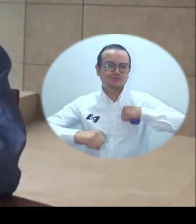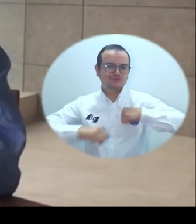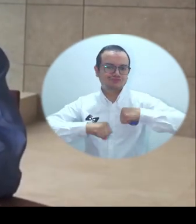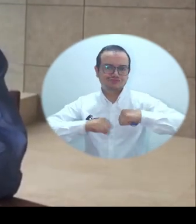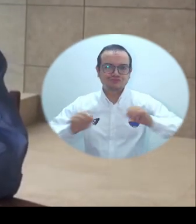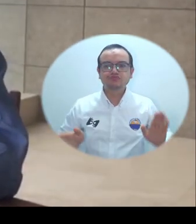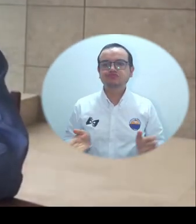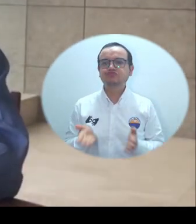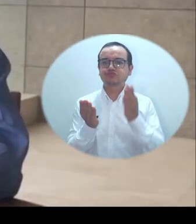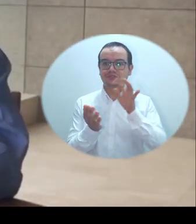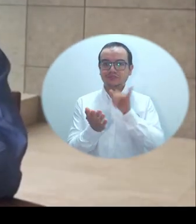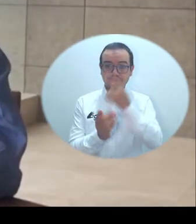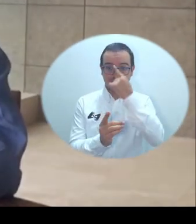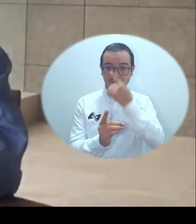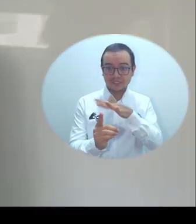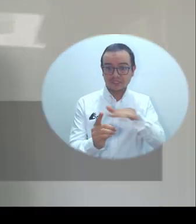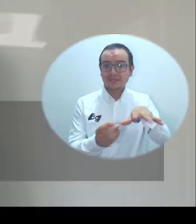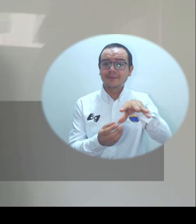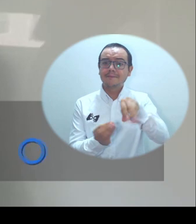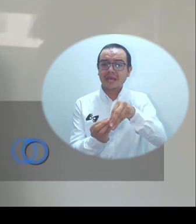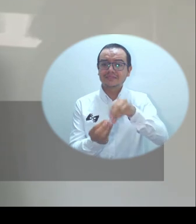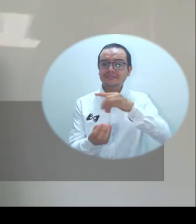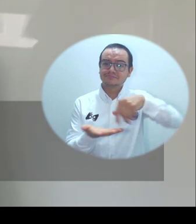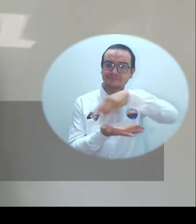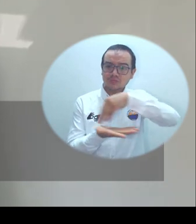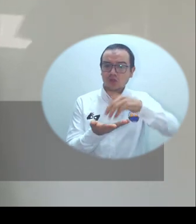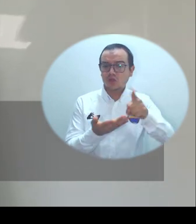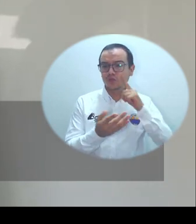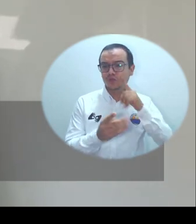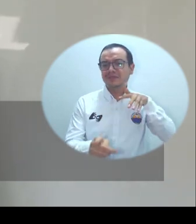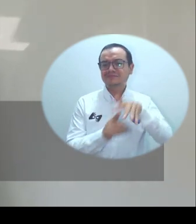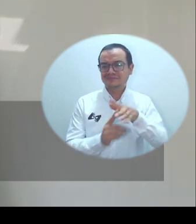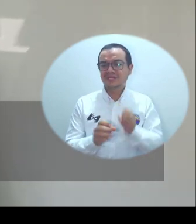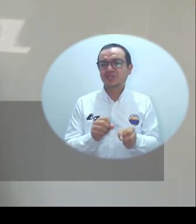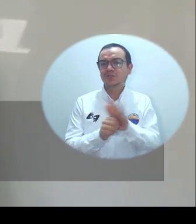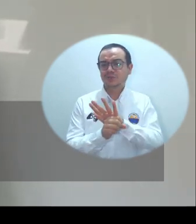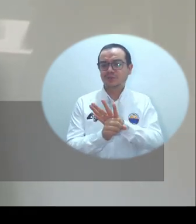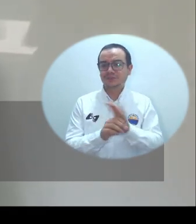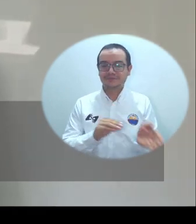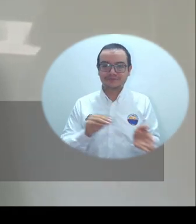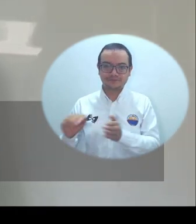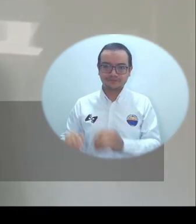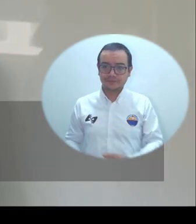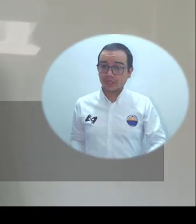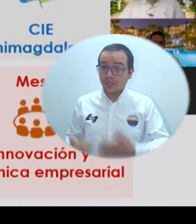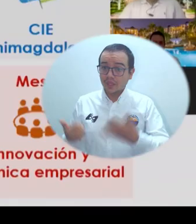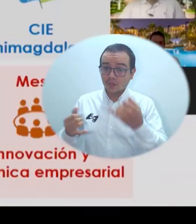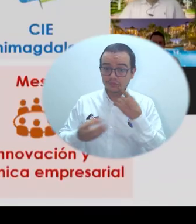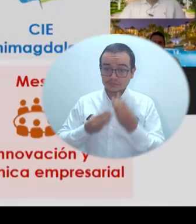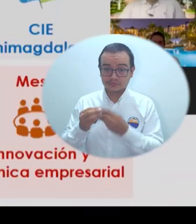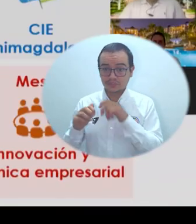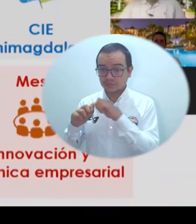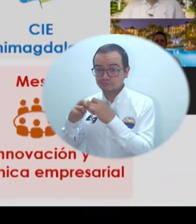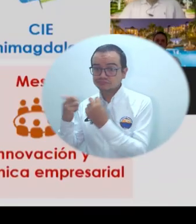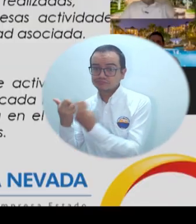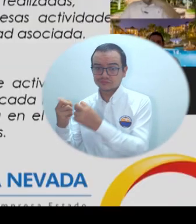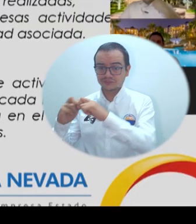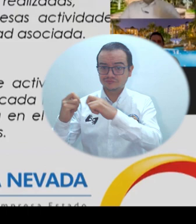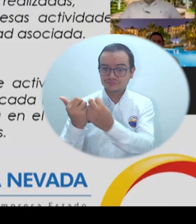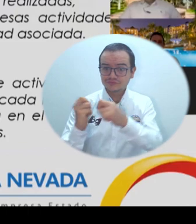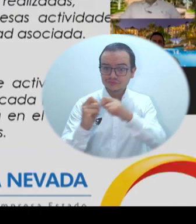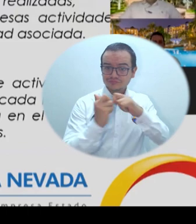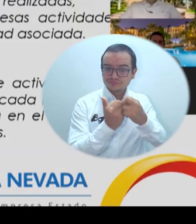duramente golpeadas como las demás del país y del mundo. Entonces vamos a realizar unas mesas de trabajo donde se van a mirar todas esas